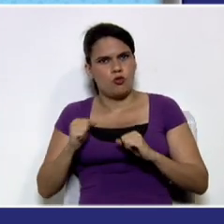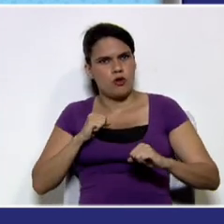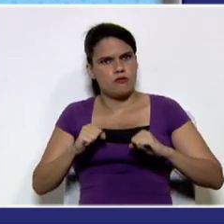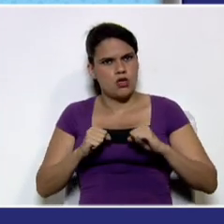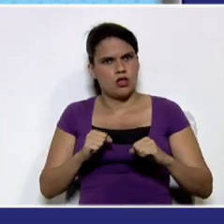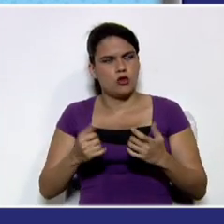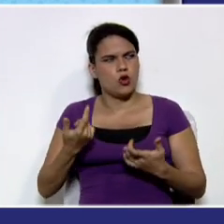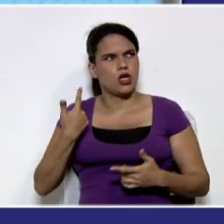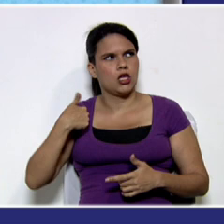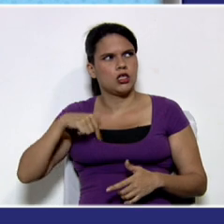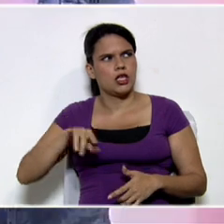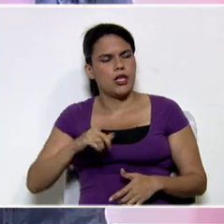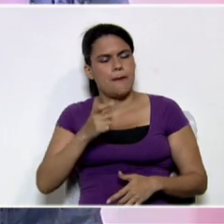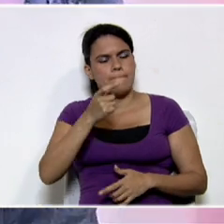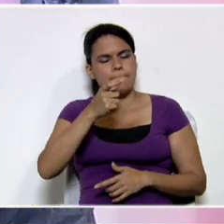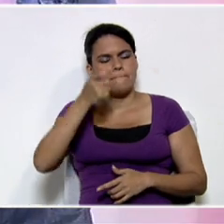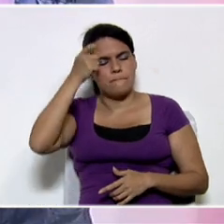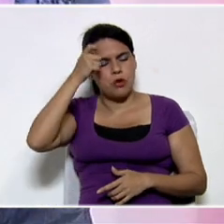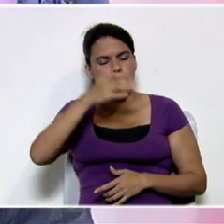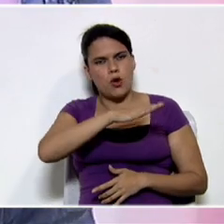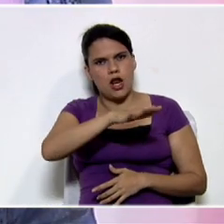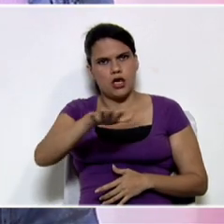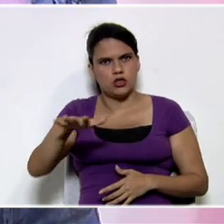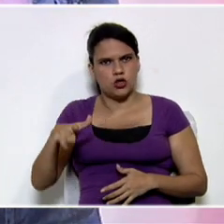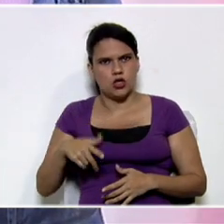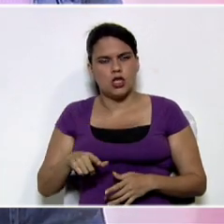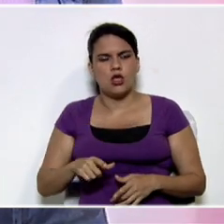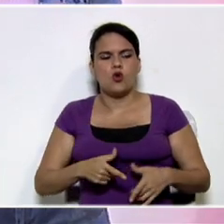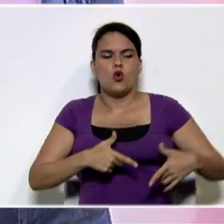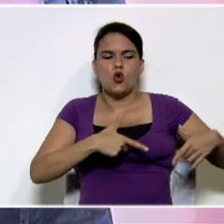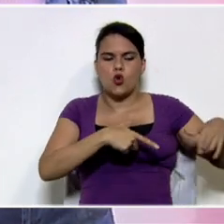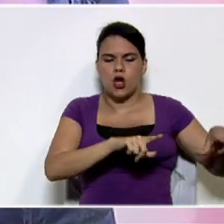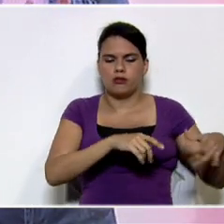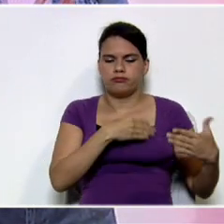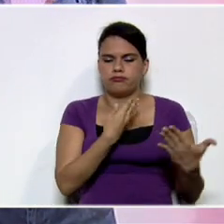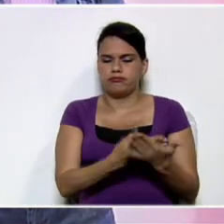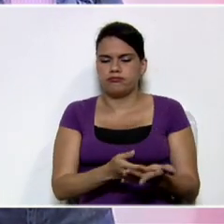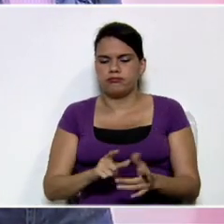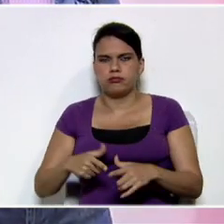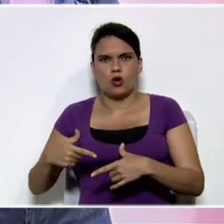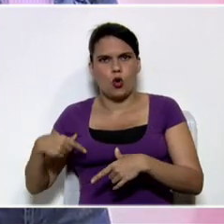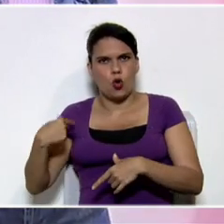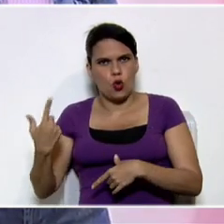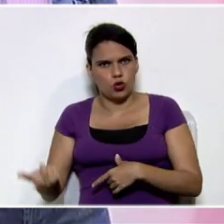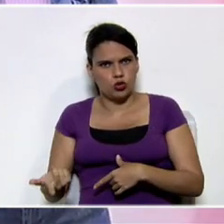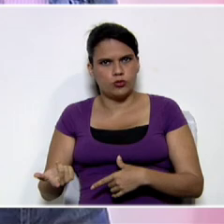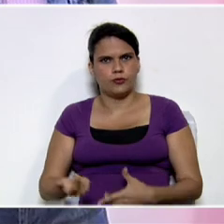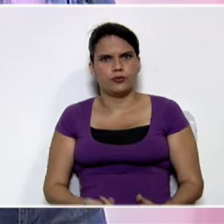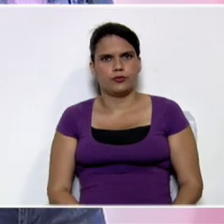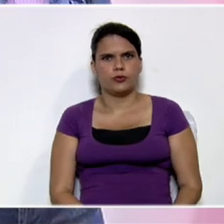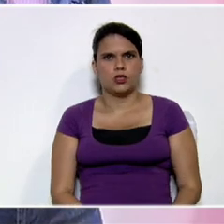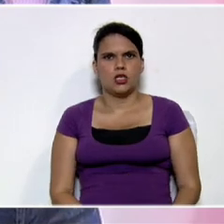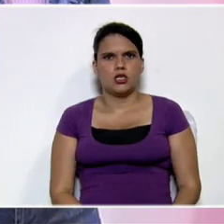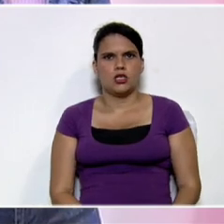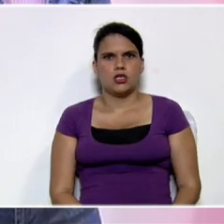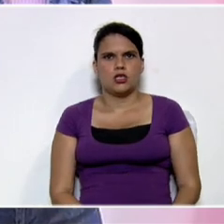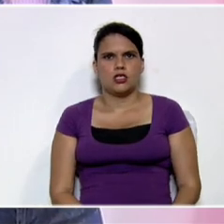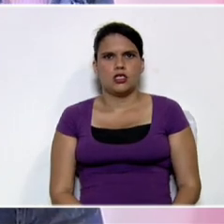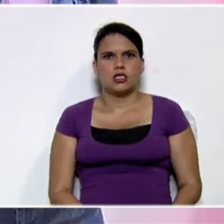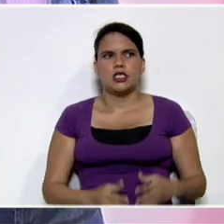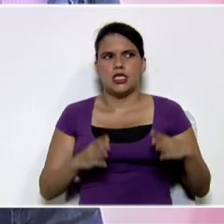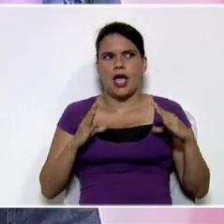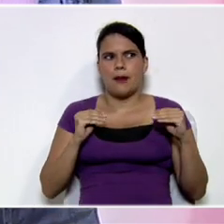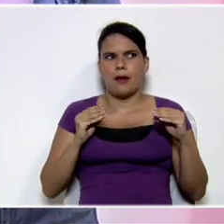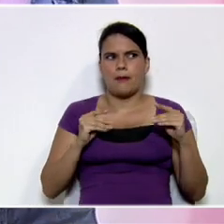algunas poblaciones en específico de un lugar a otro. Si hablamos de las poblaciones, de las migraciones